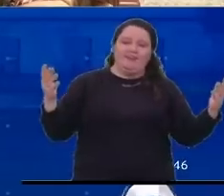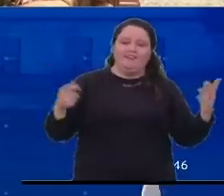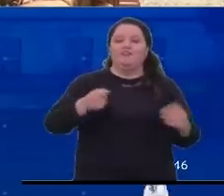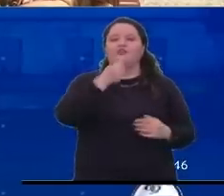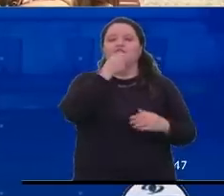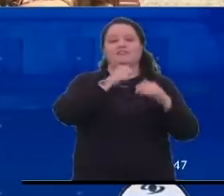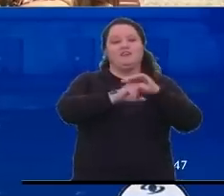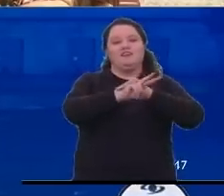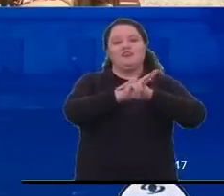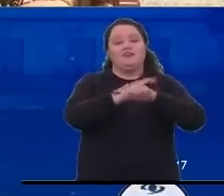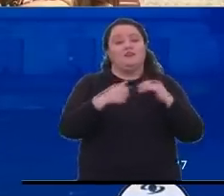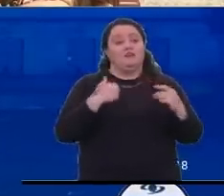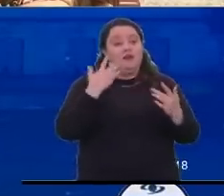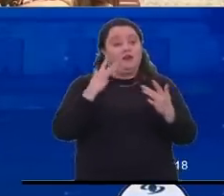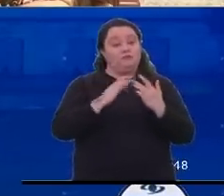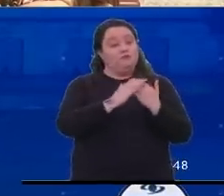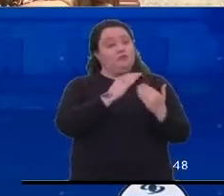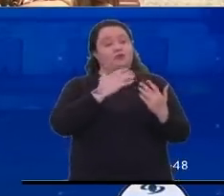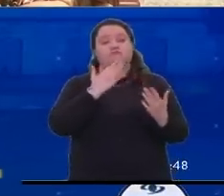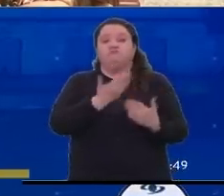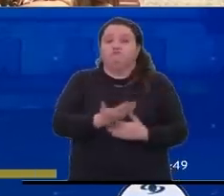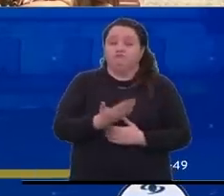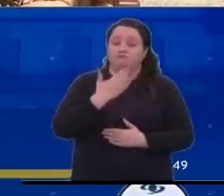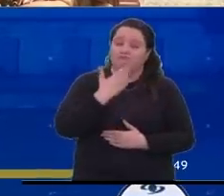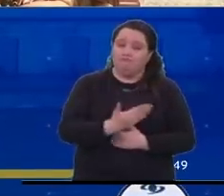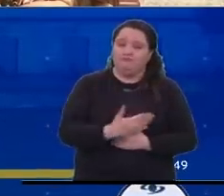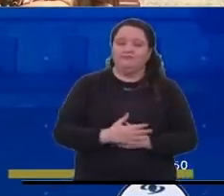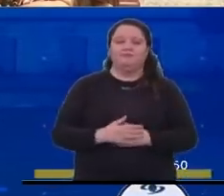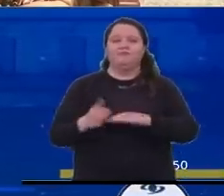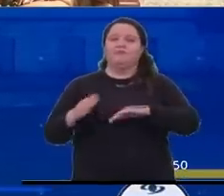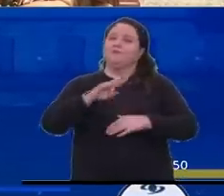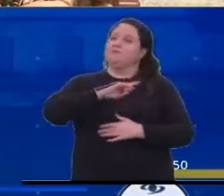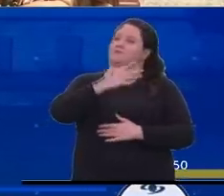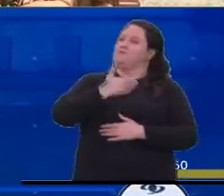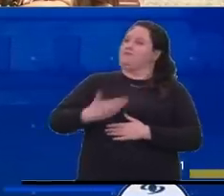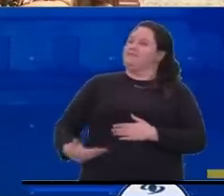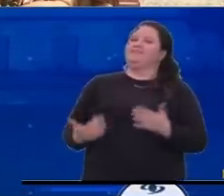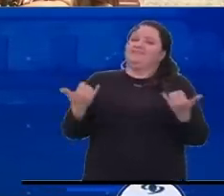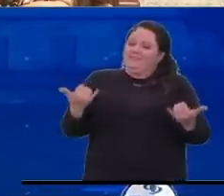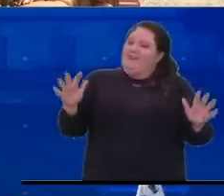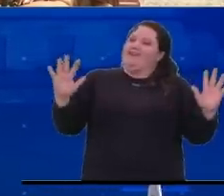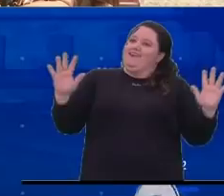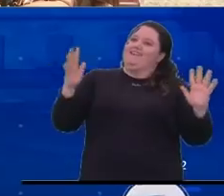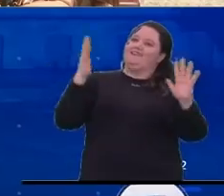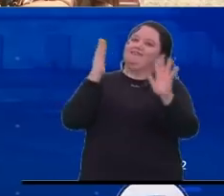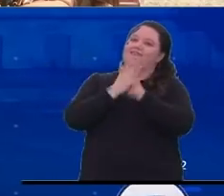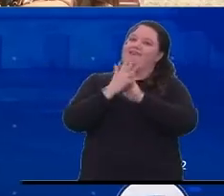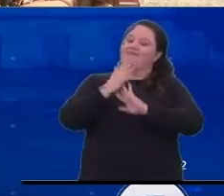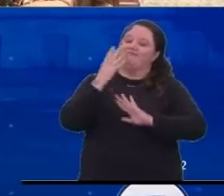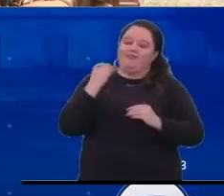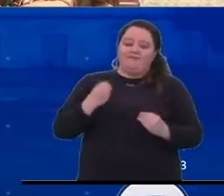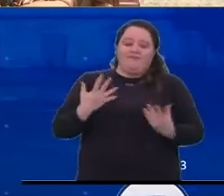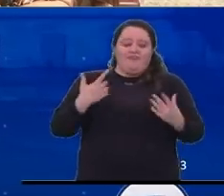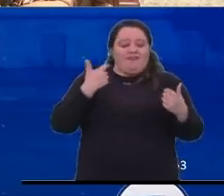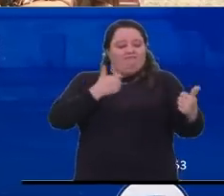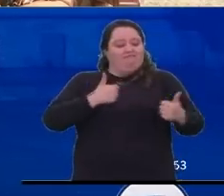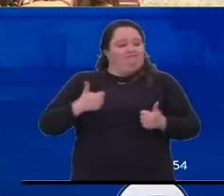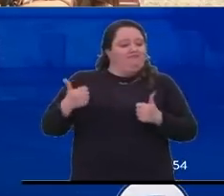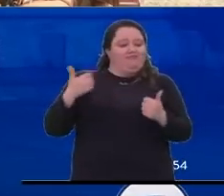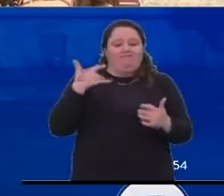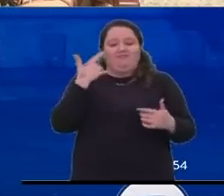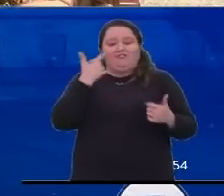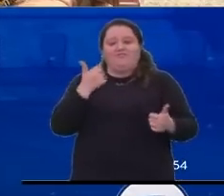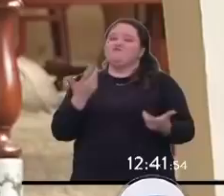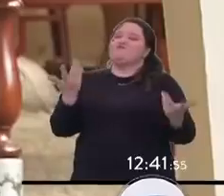Noticias Caracol por este espacio. Vicepresidenta, ¿llegó el momento ahora sí? ¿Llegó el momento de vivir sabroso? ¿Cómo vamos a vivir